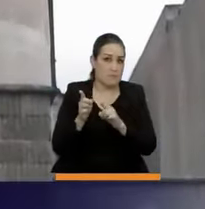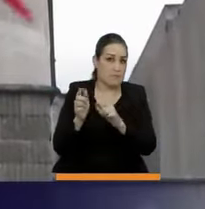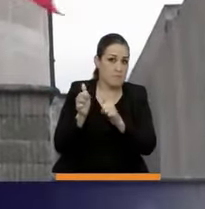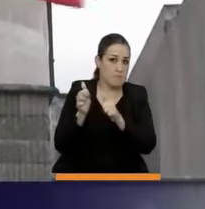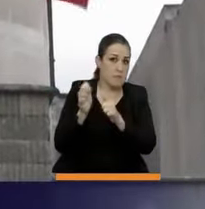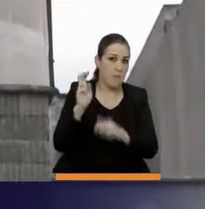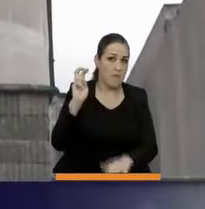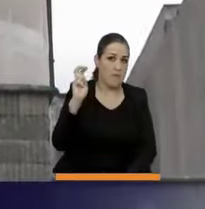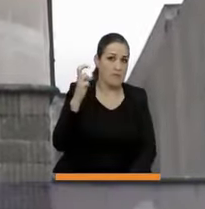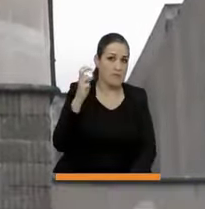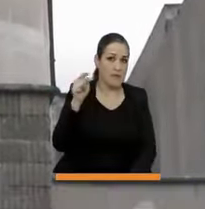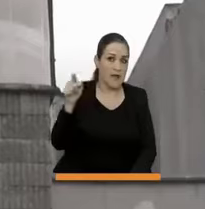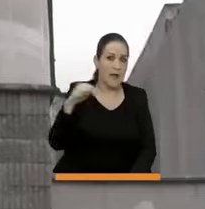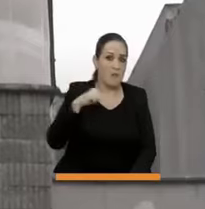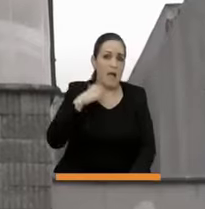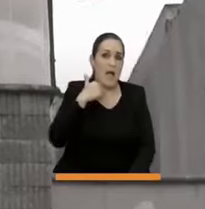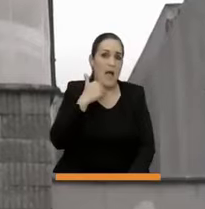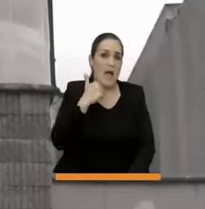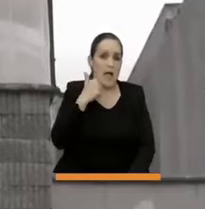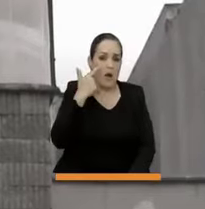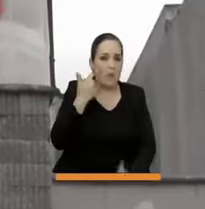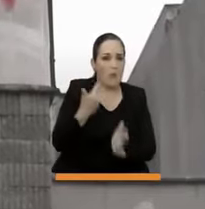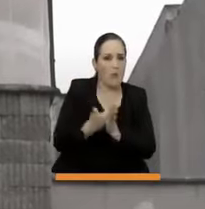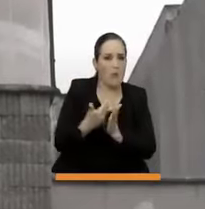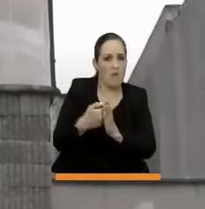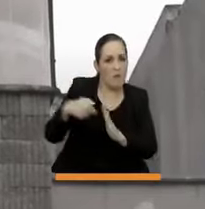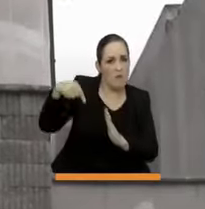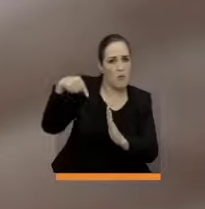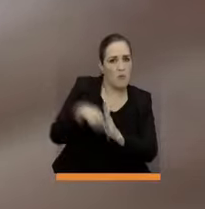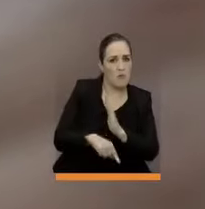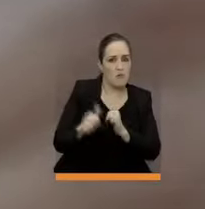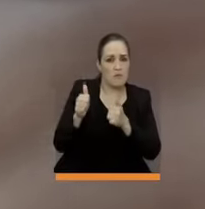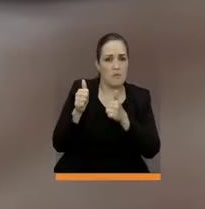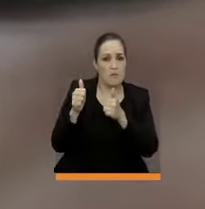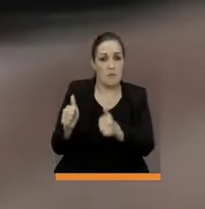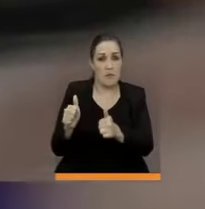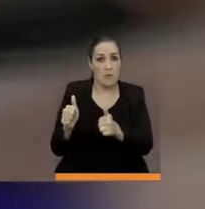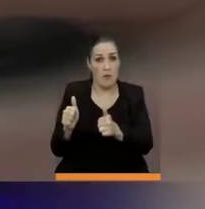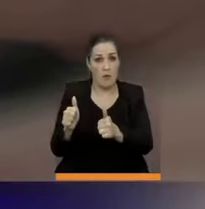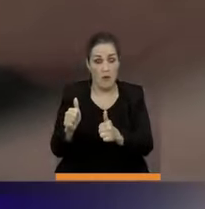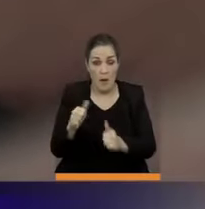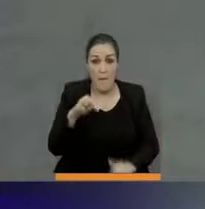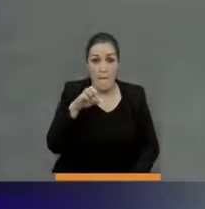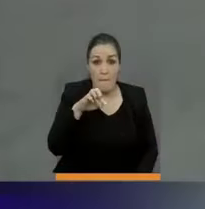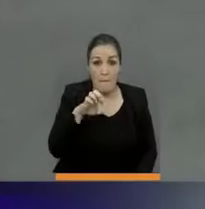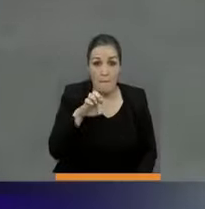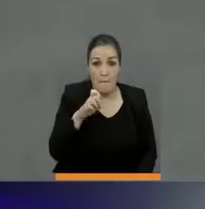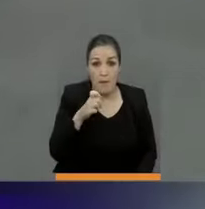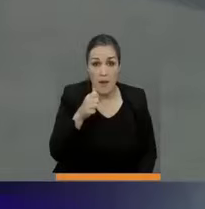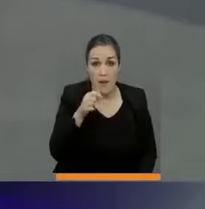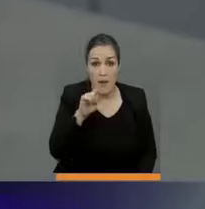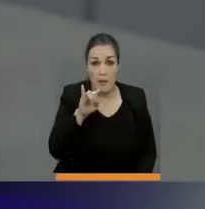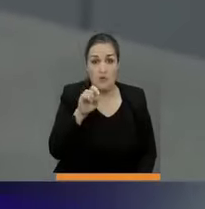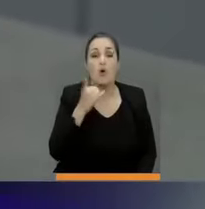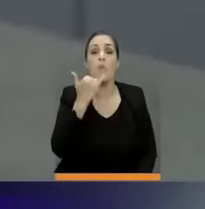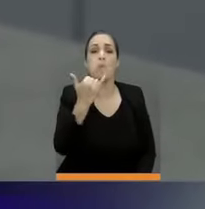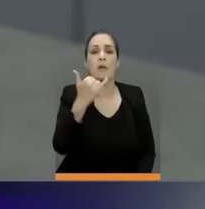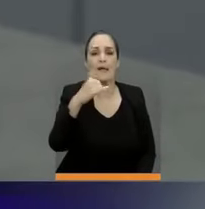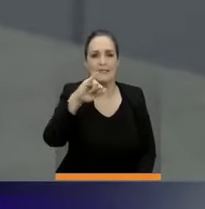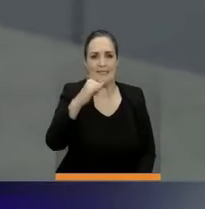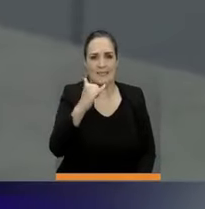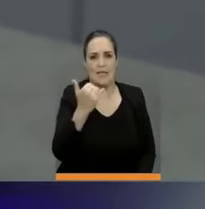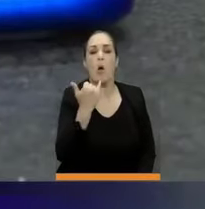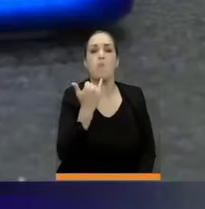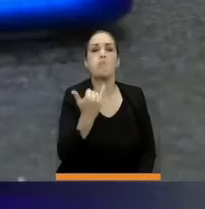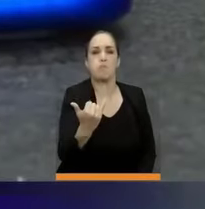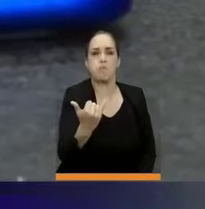esclarecen y alertas del secretario de Transparencia que no responden y que muy probablemente terminen en más robos a los colombianos. Y así